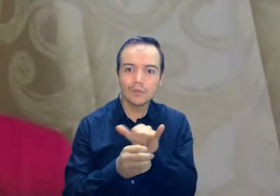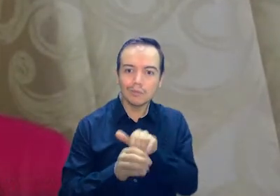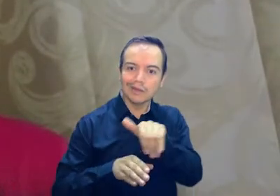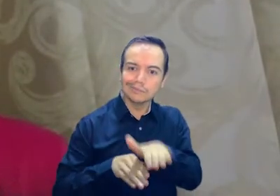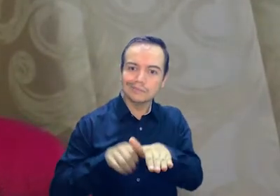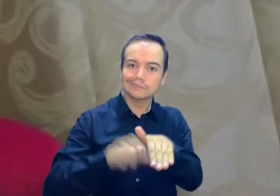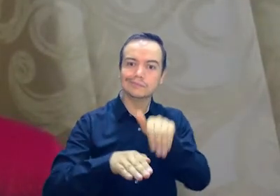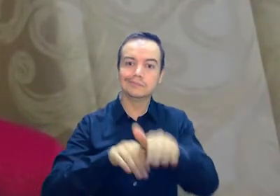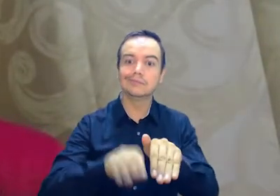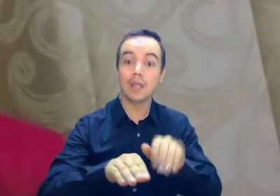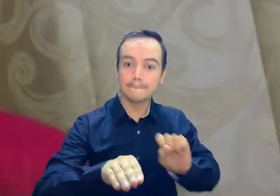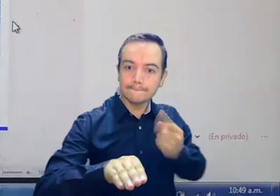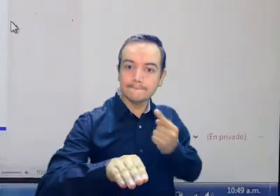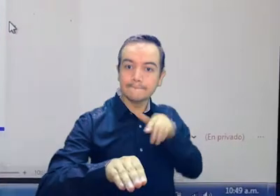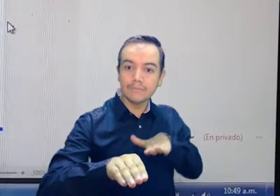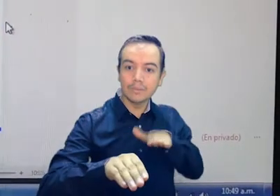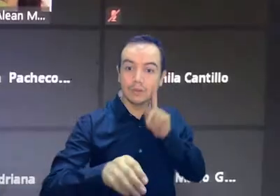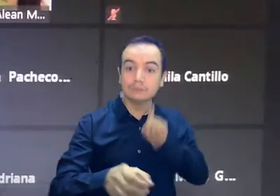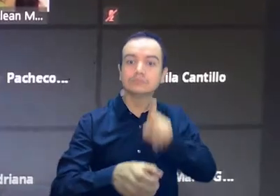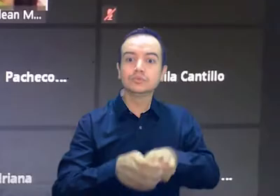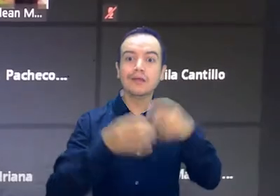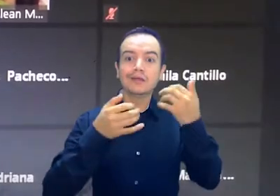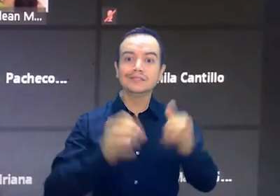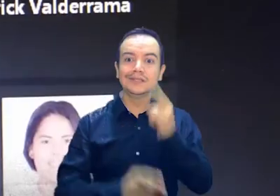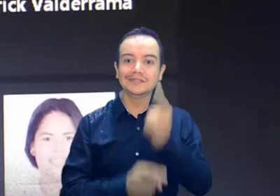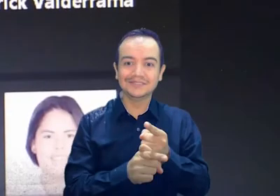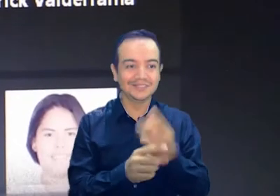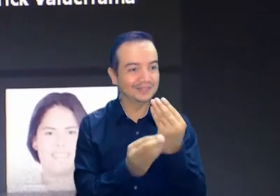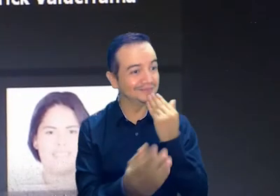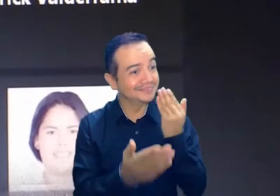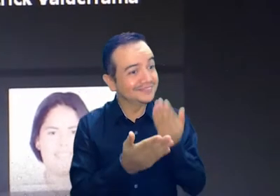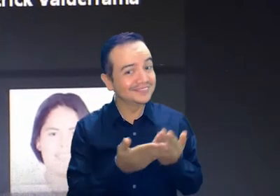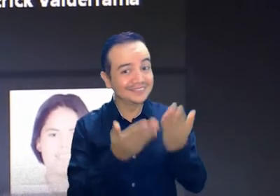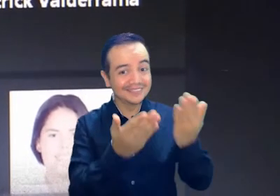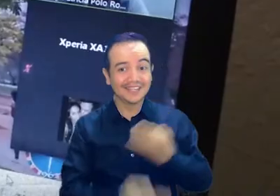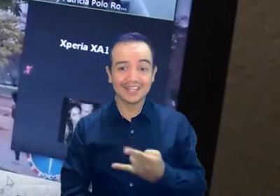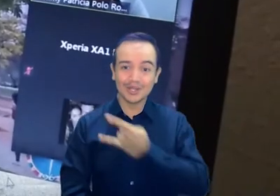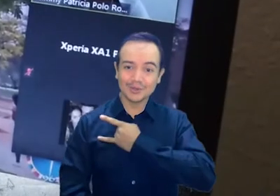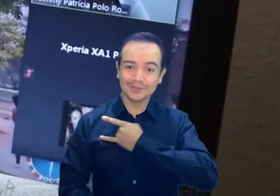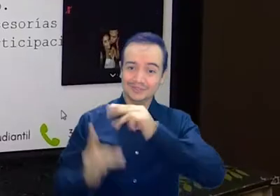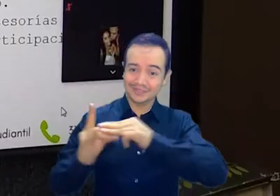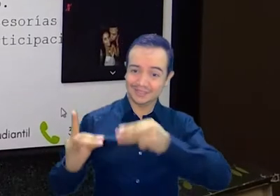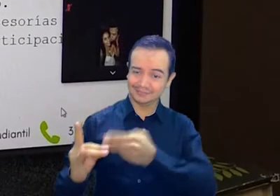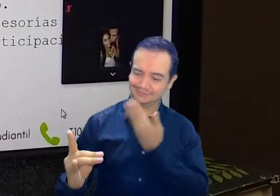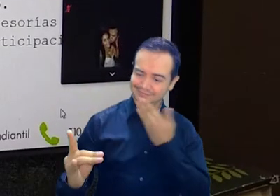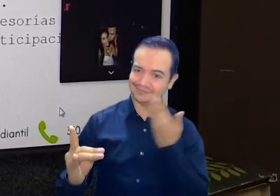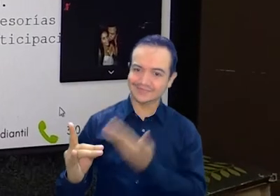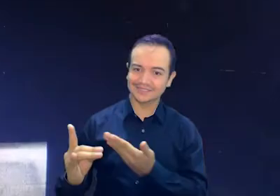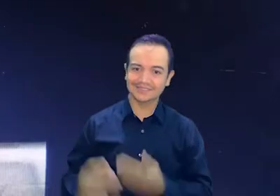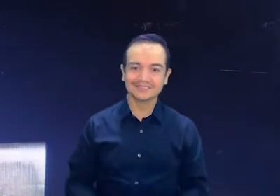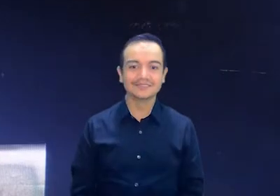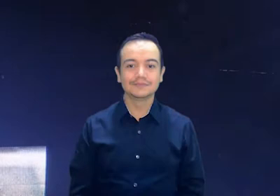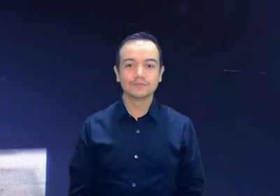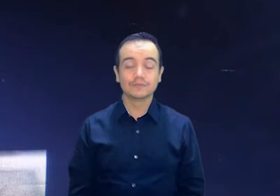primer paso hacia esa meta y que agradezco mucho a la universidad por haberme dado esta oportunidad. Con estas